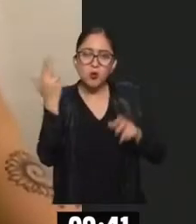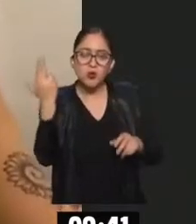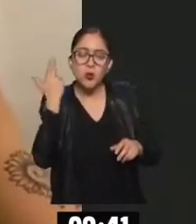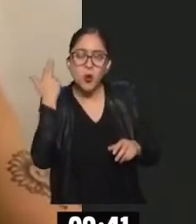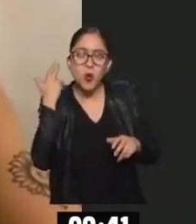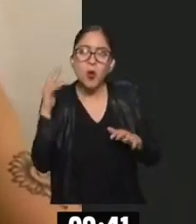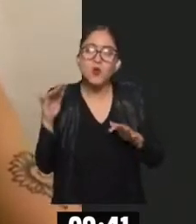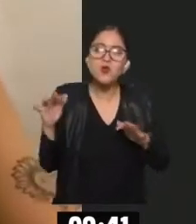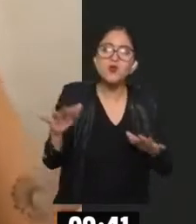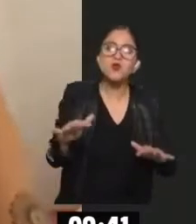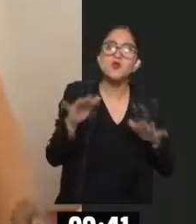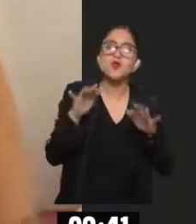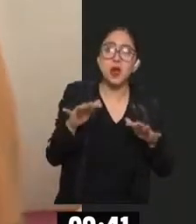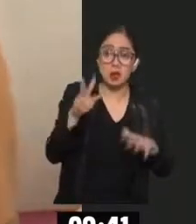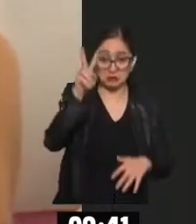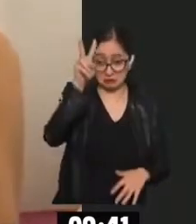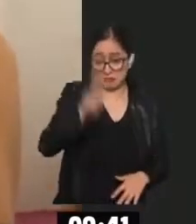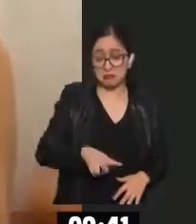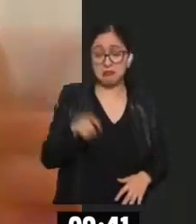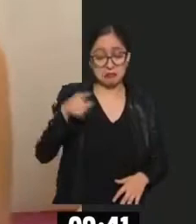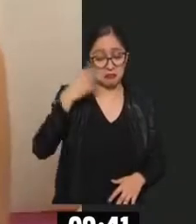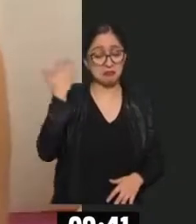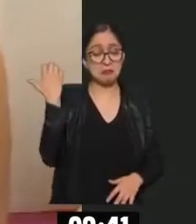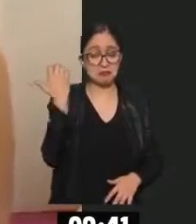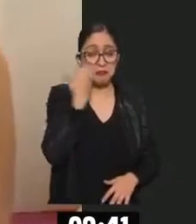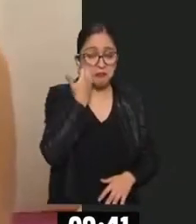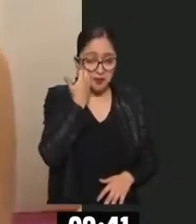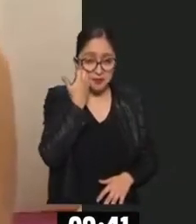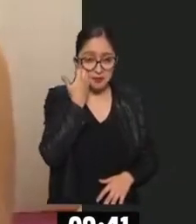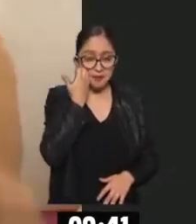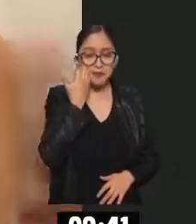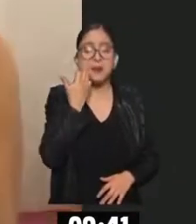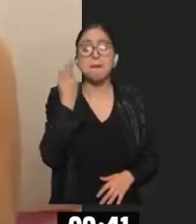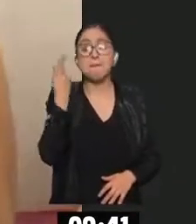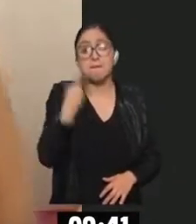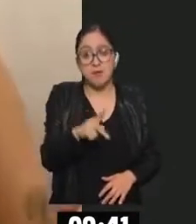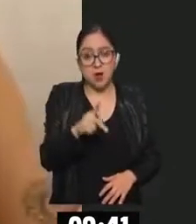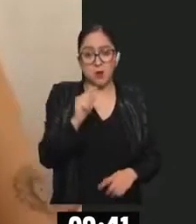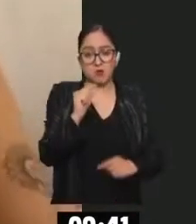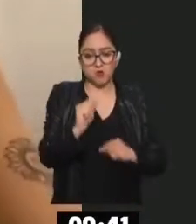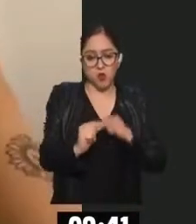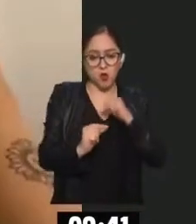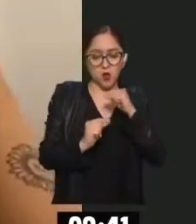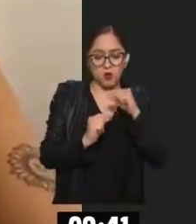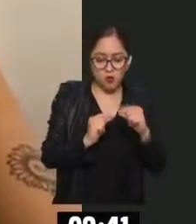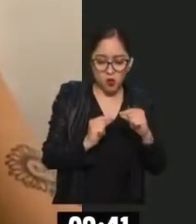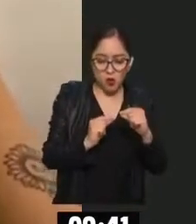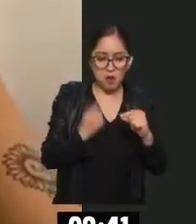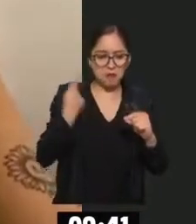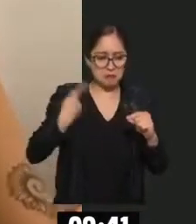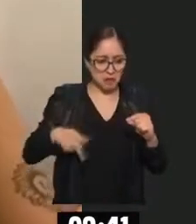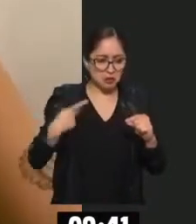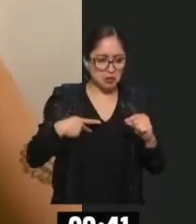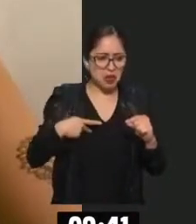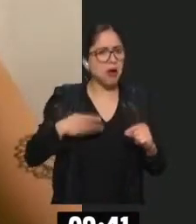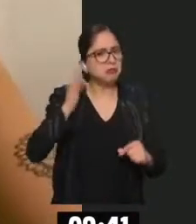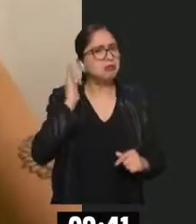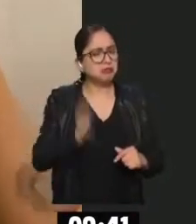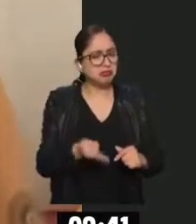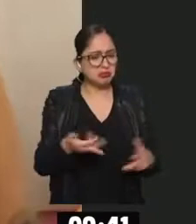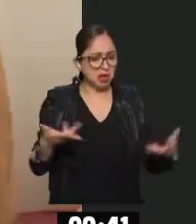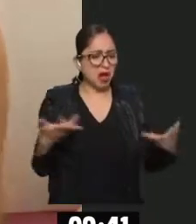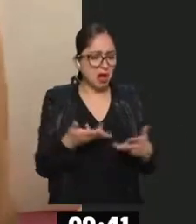es una cosa muy chida y la verdad es que cada vez hay más gente que se está dedicando a hacer podcast